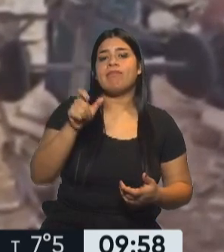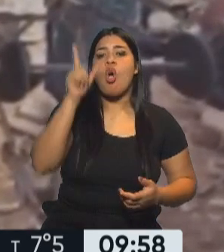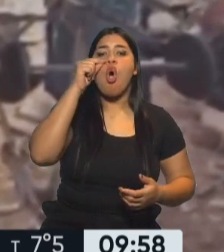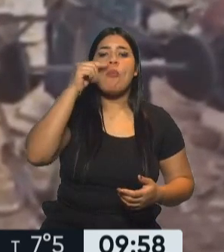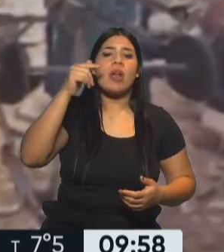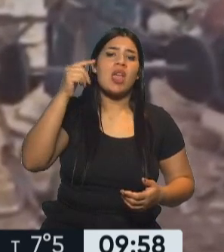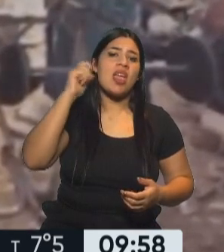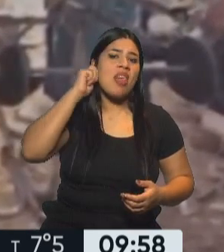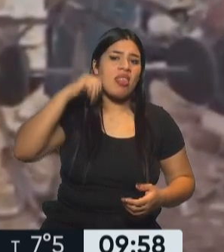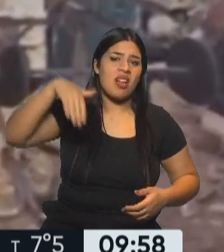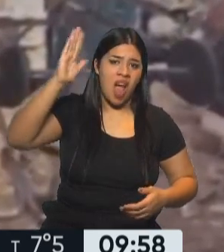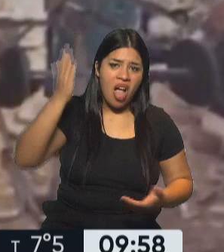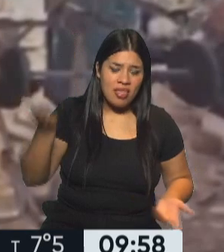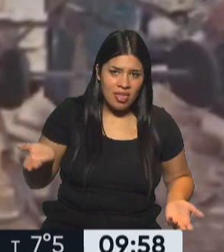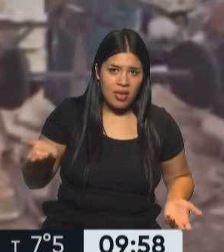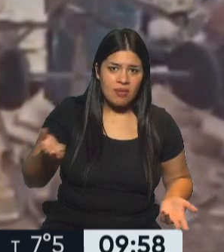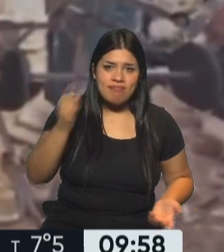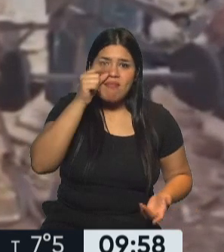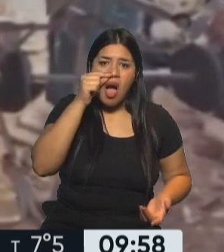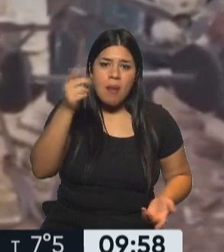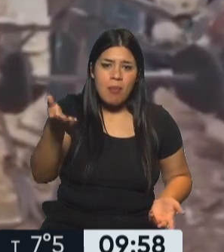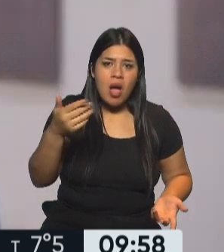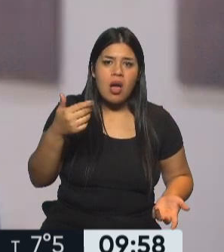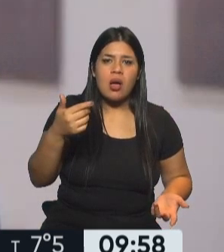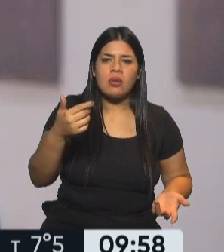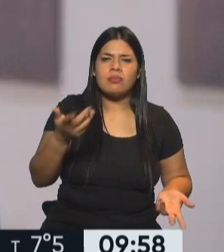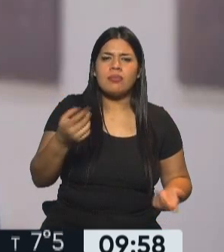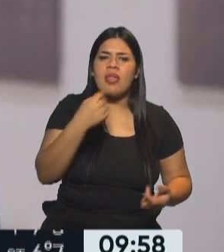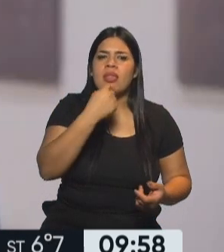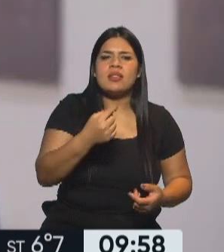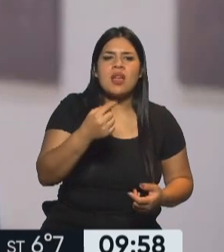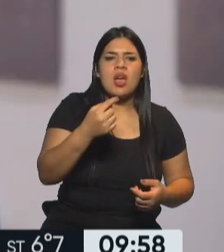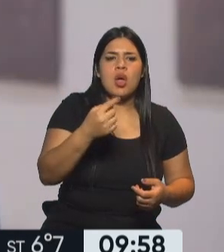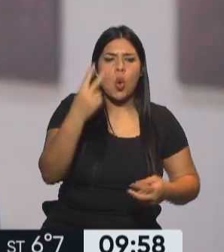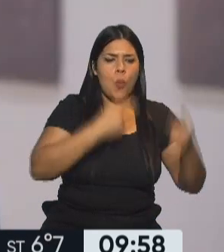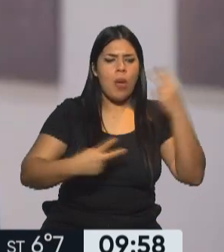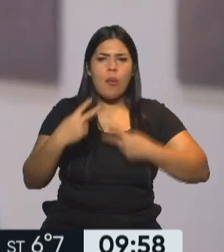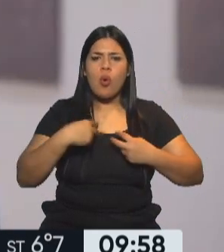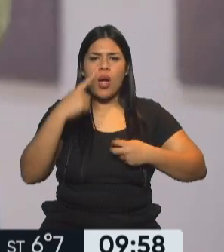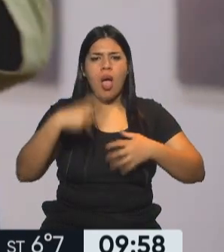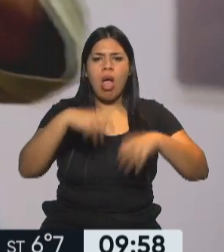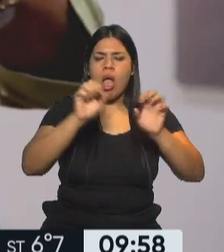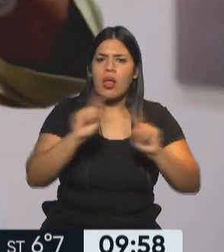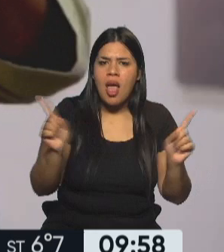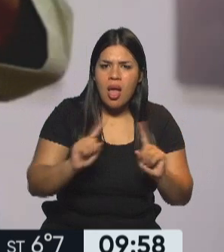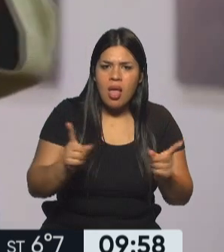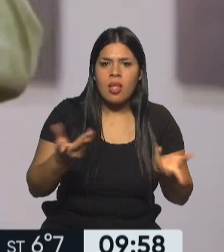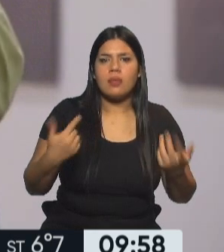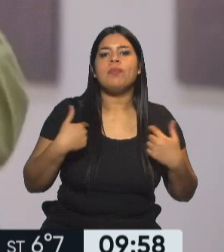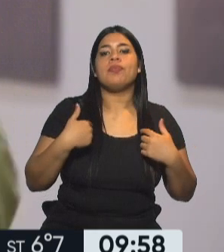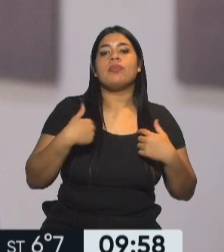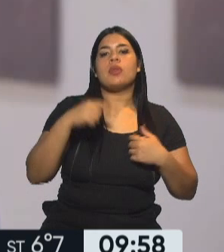que alguien le había dicho por qué él me buscaba y no me encontraba. Entonces alguien le dijo que los cuerpos los ponían sobre